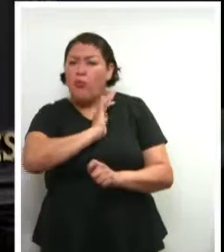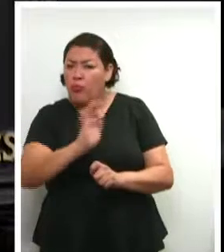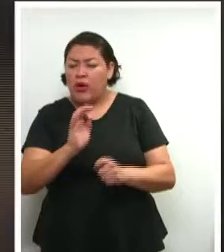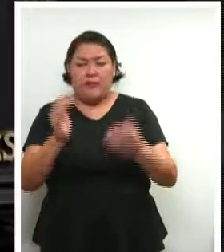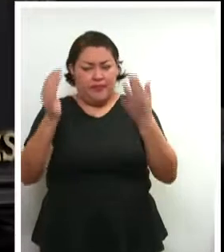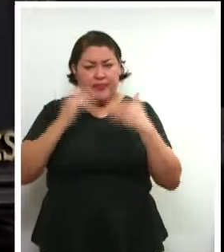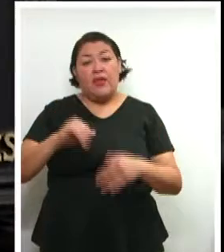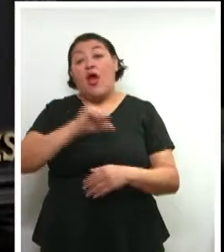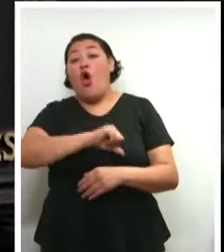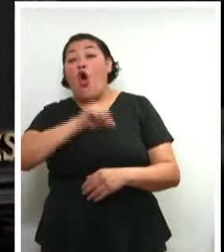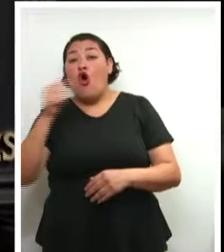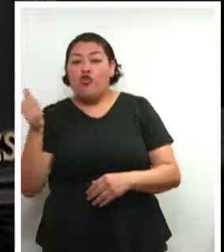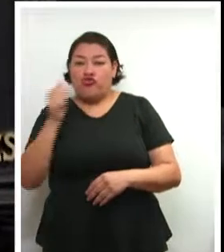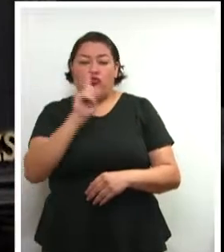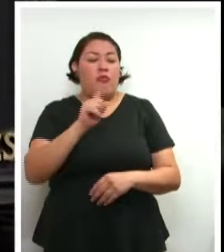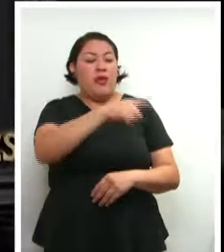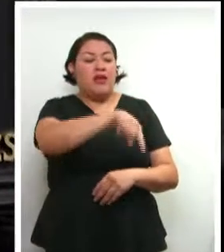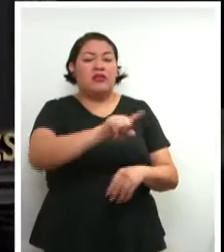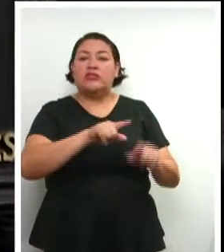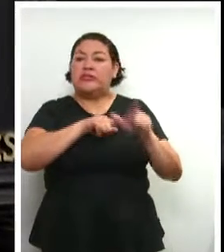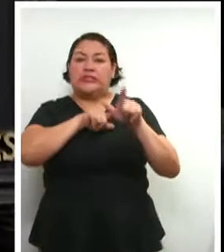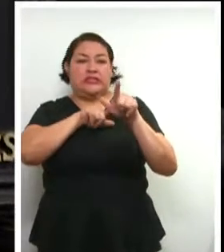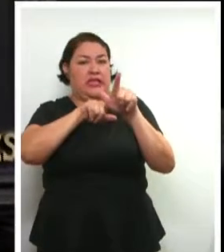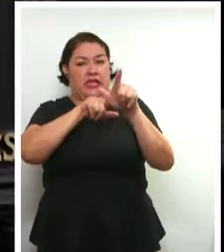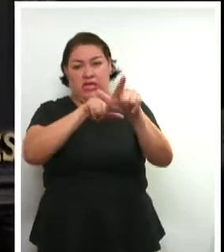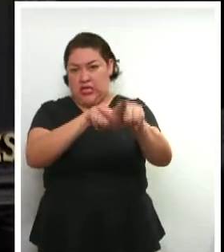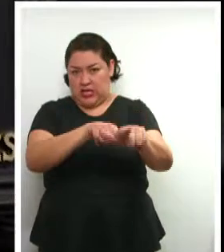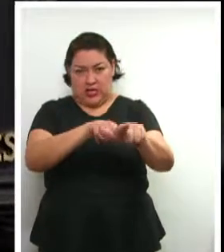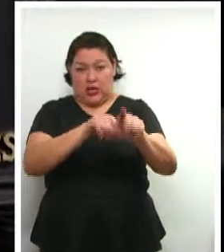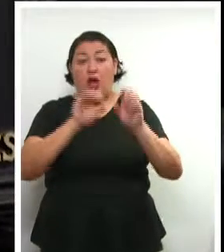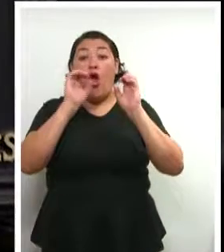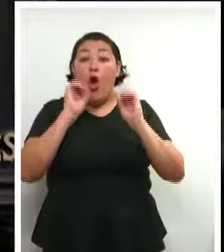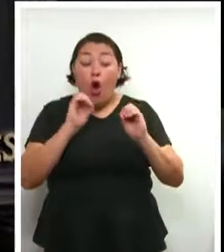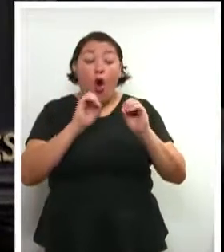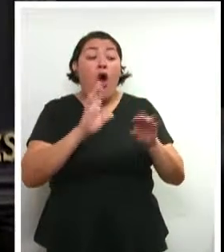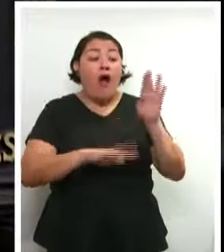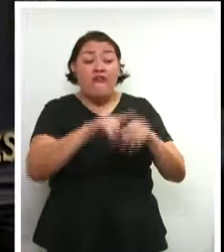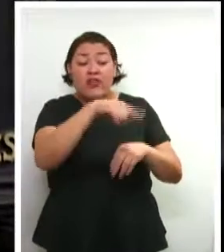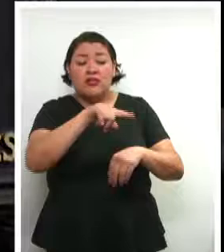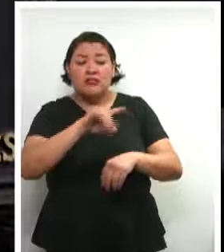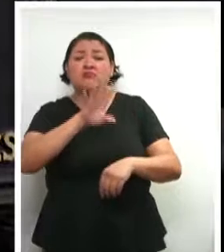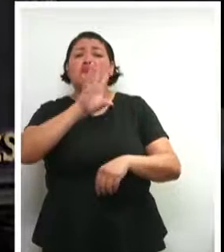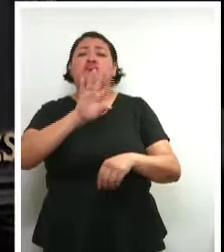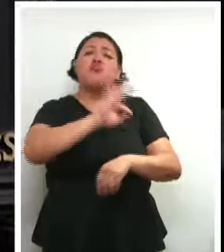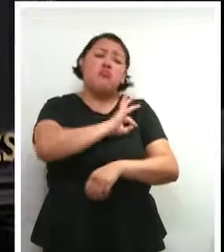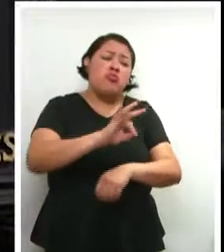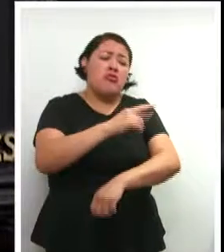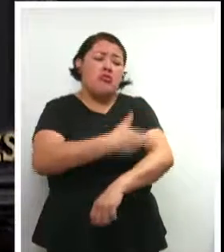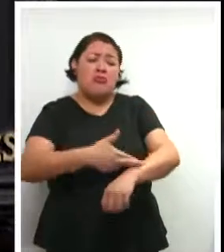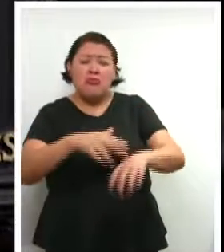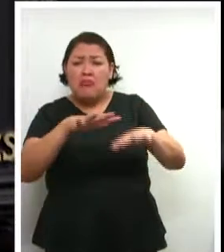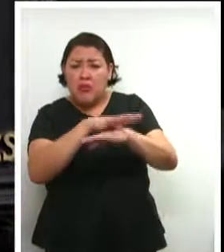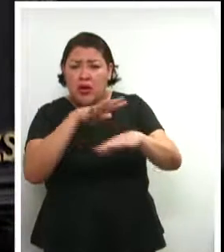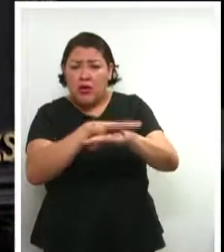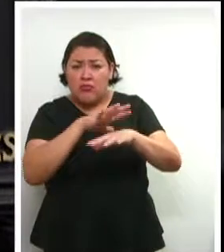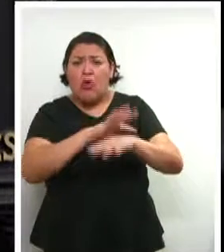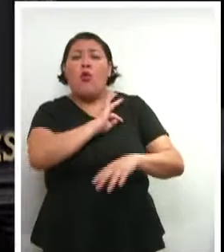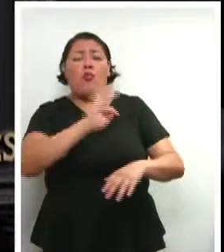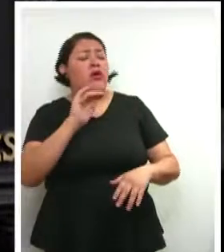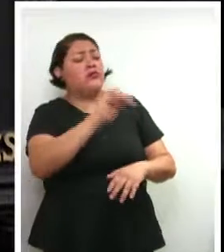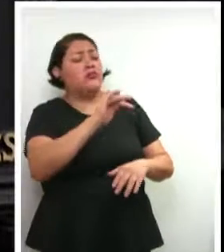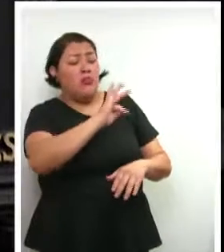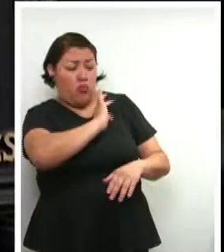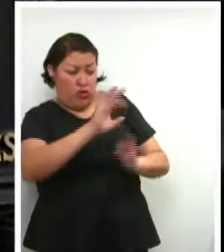intangibilidad, son órganos permanentes o bien, en su caso, de modificación. Se podrían exigir un procedimiento de